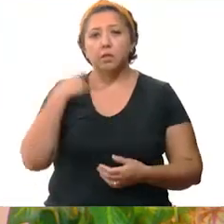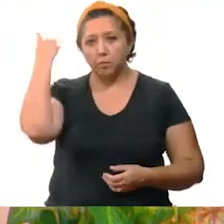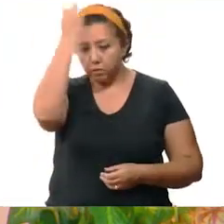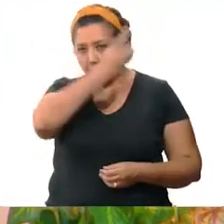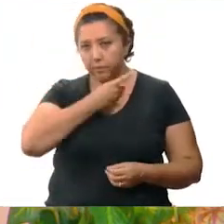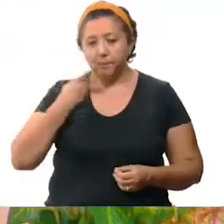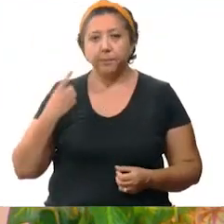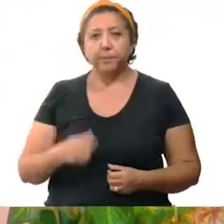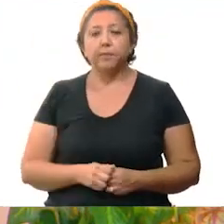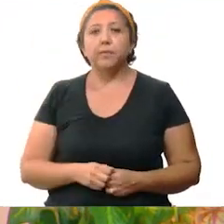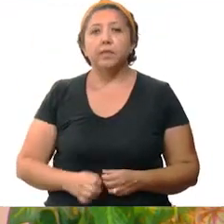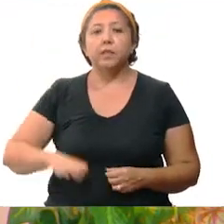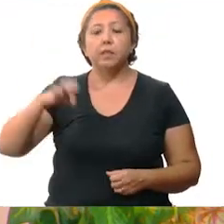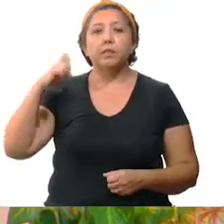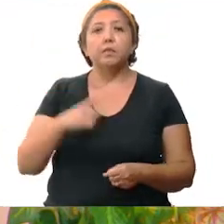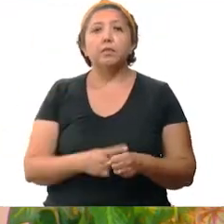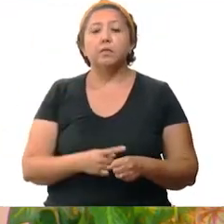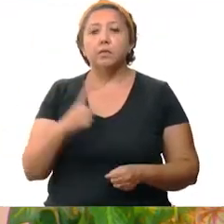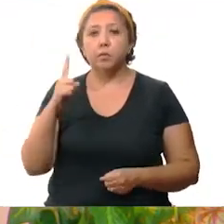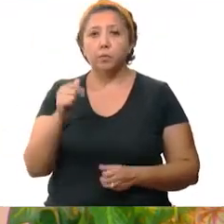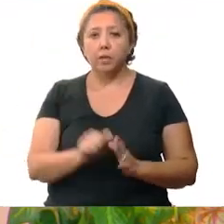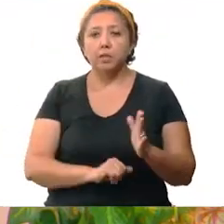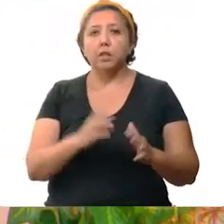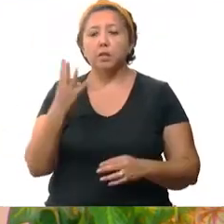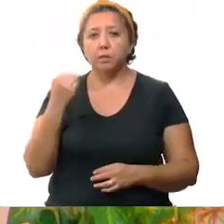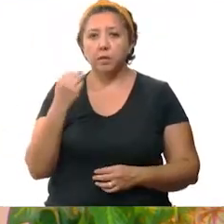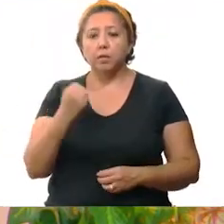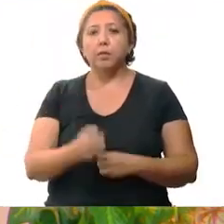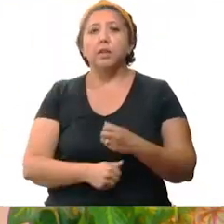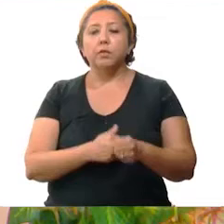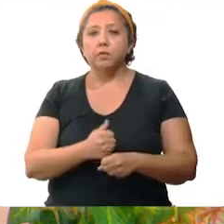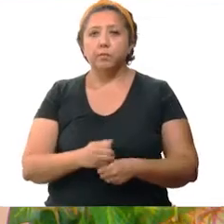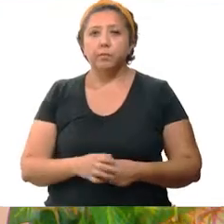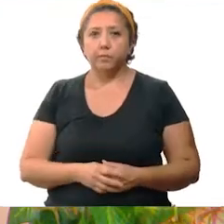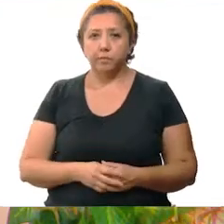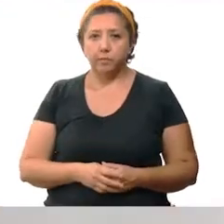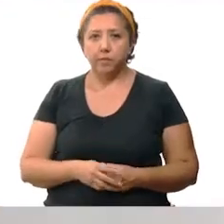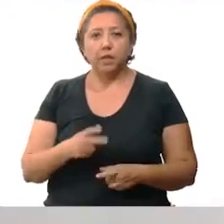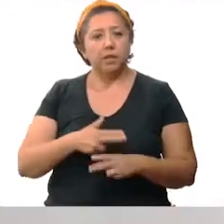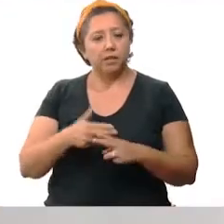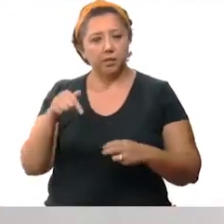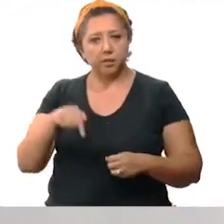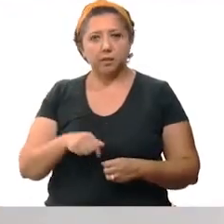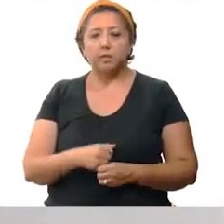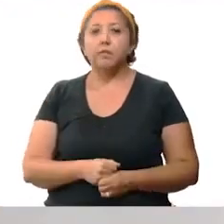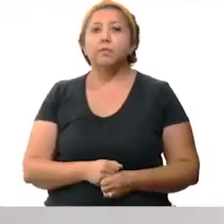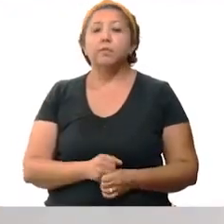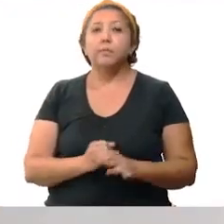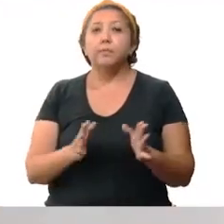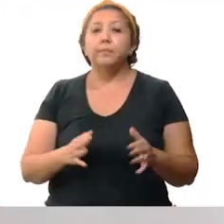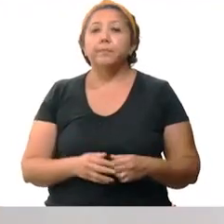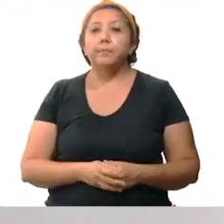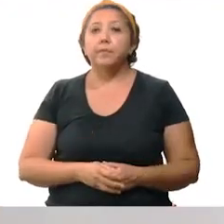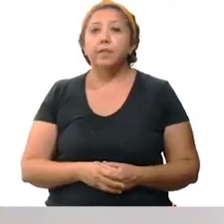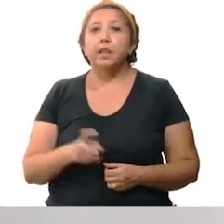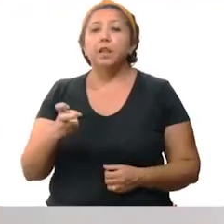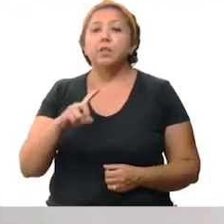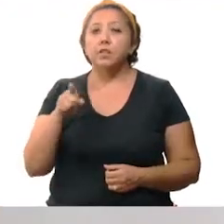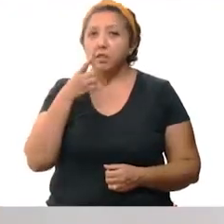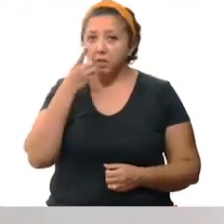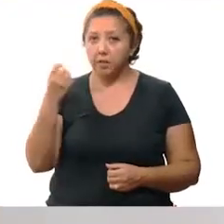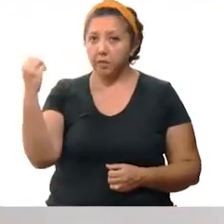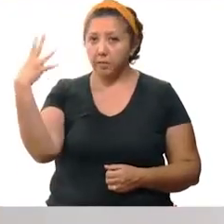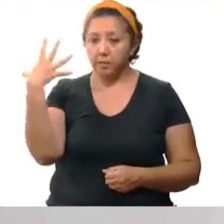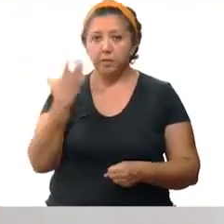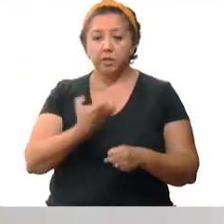espera de diagnóstico. El rango de edad de los casos es de 1 mes a 99 años. Hasta aquí el reporte, secretario. Estos son los